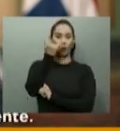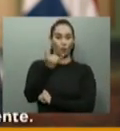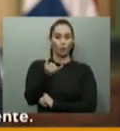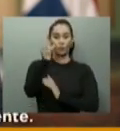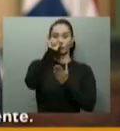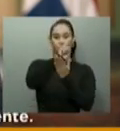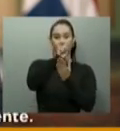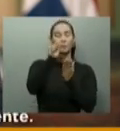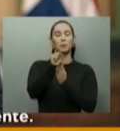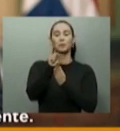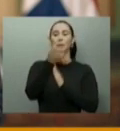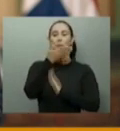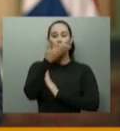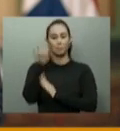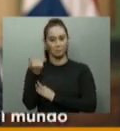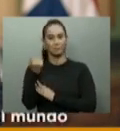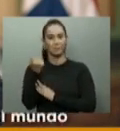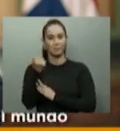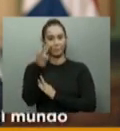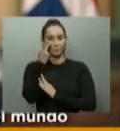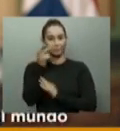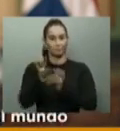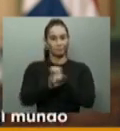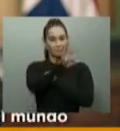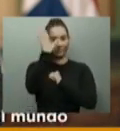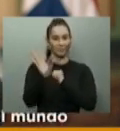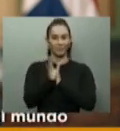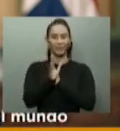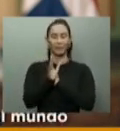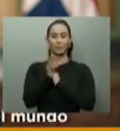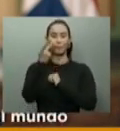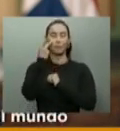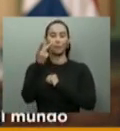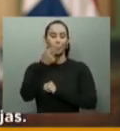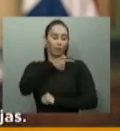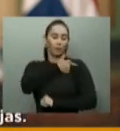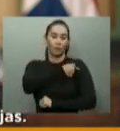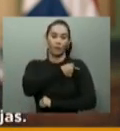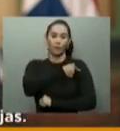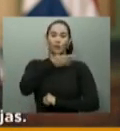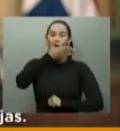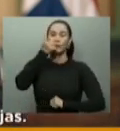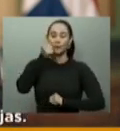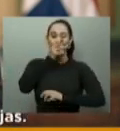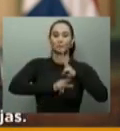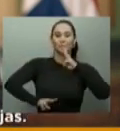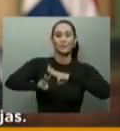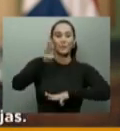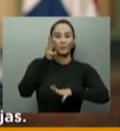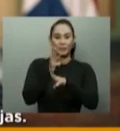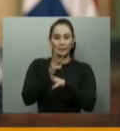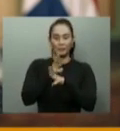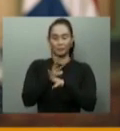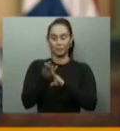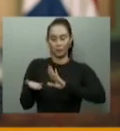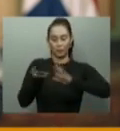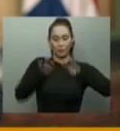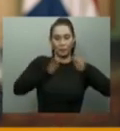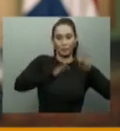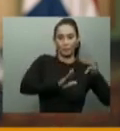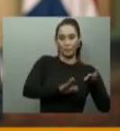inversión extranjera que hay que tener mucho cuidado ha apostado al emprendedurismo a